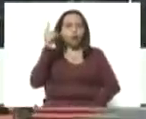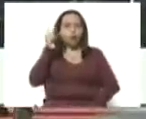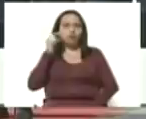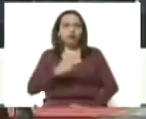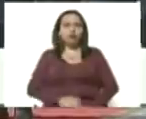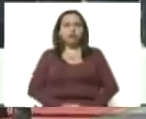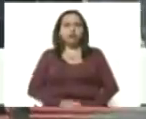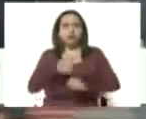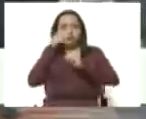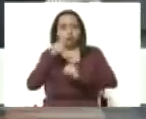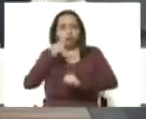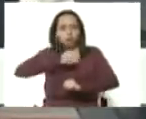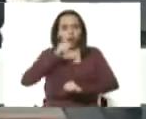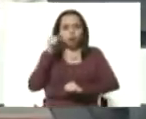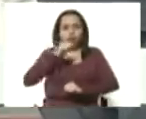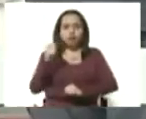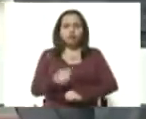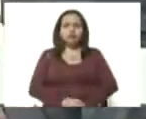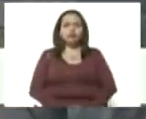seguridad ciudadana.